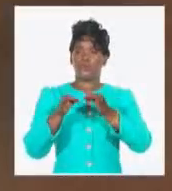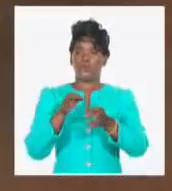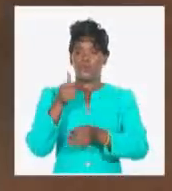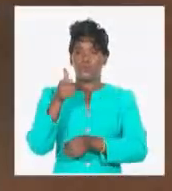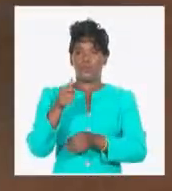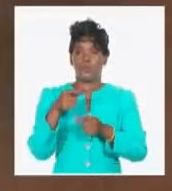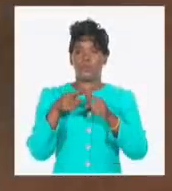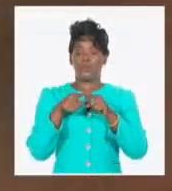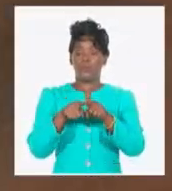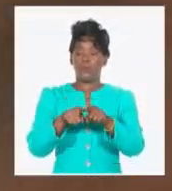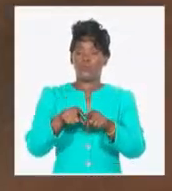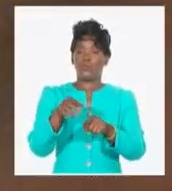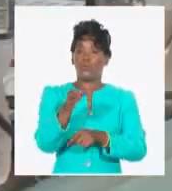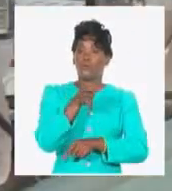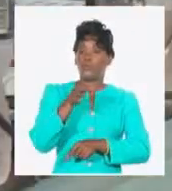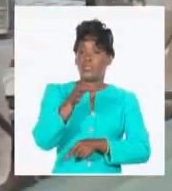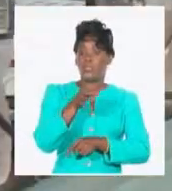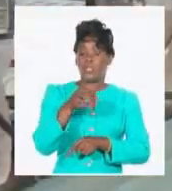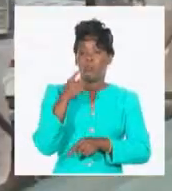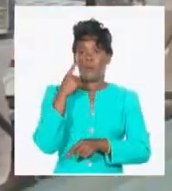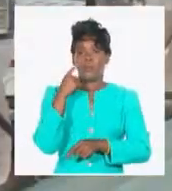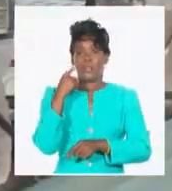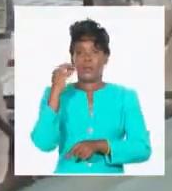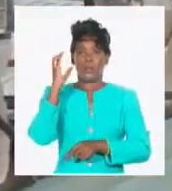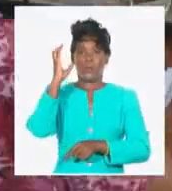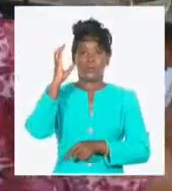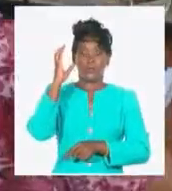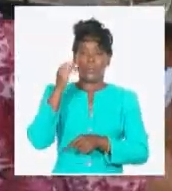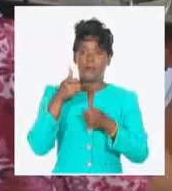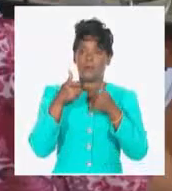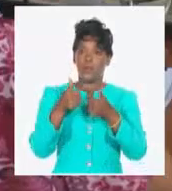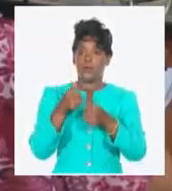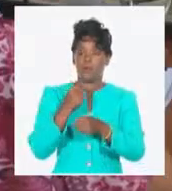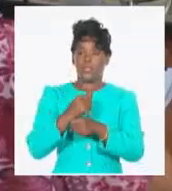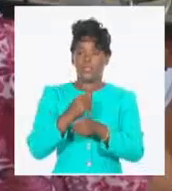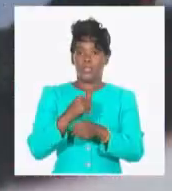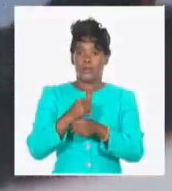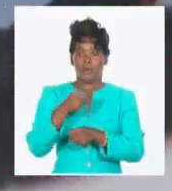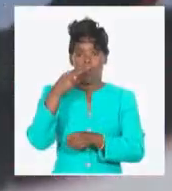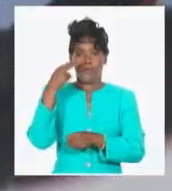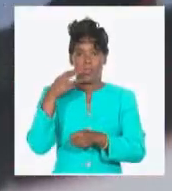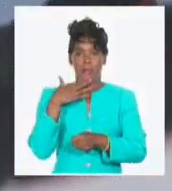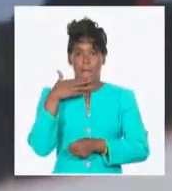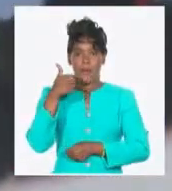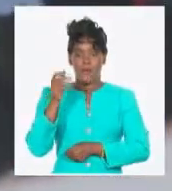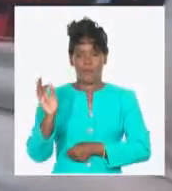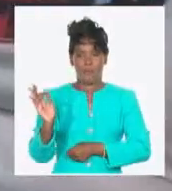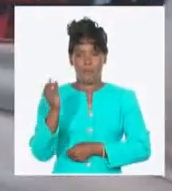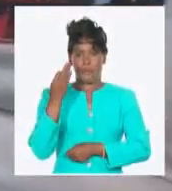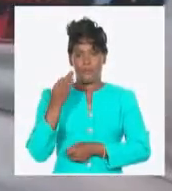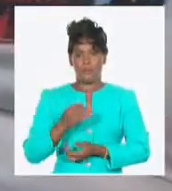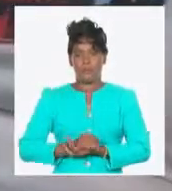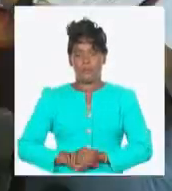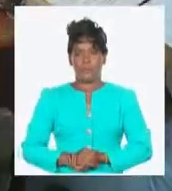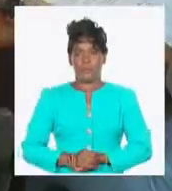popular, demostrando conocimiento y competencia. Desde Holguín, Marel González, Canal Cubano de Noticias.